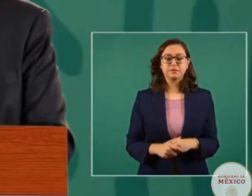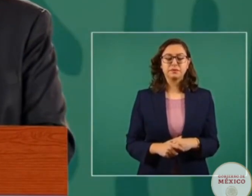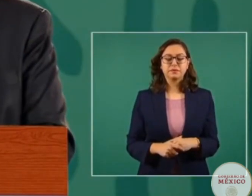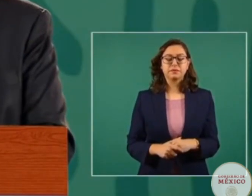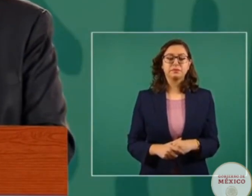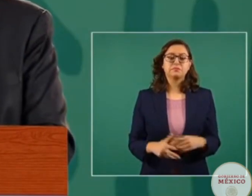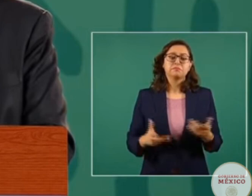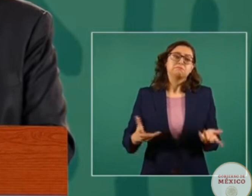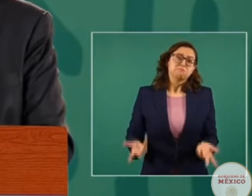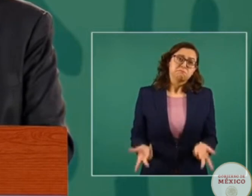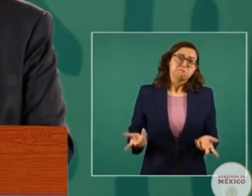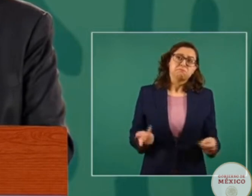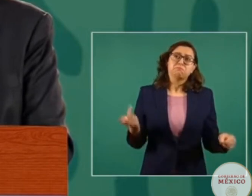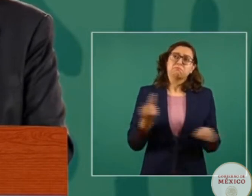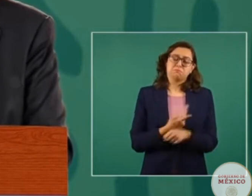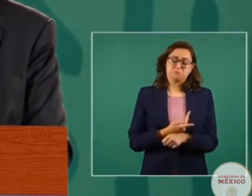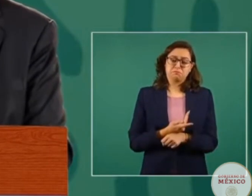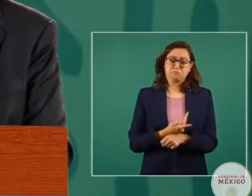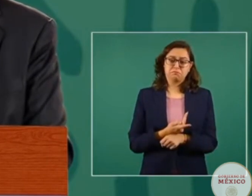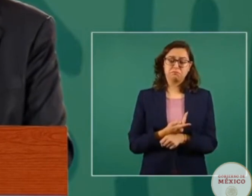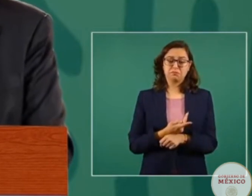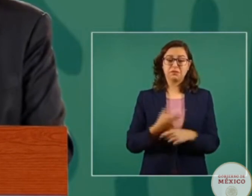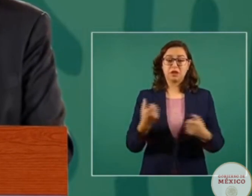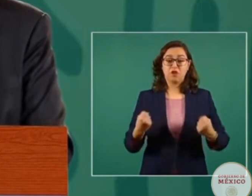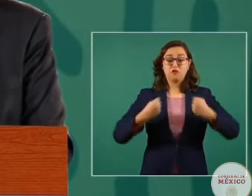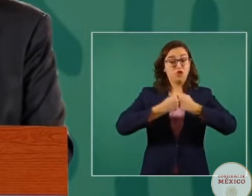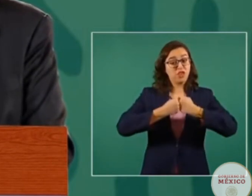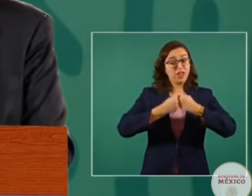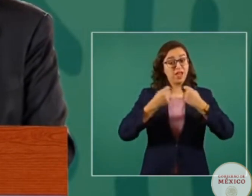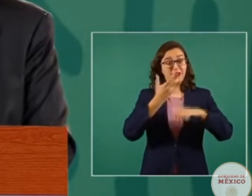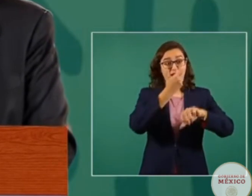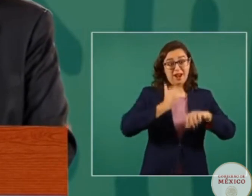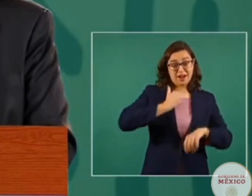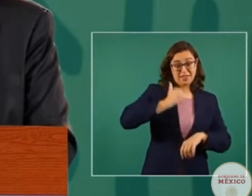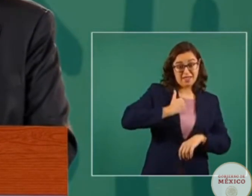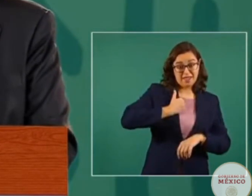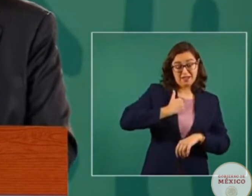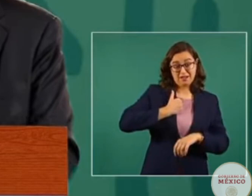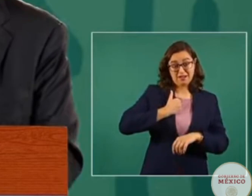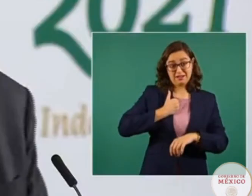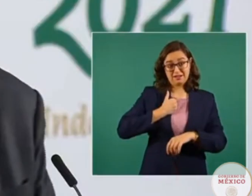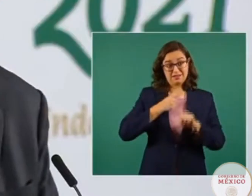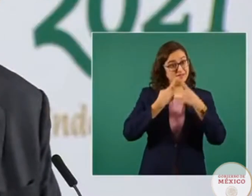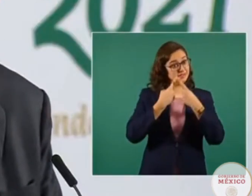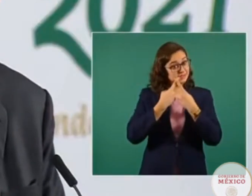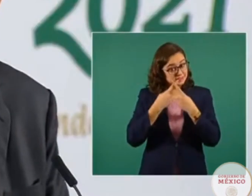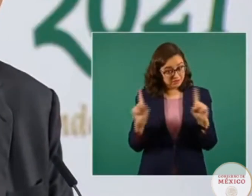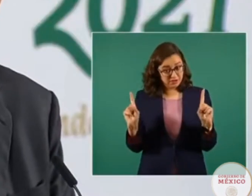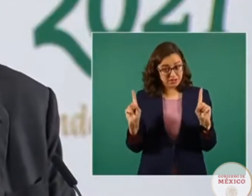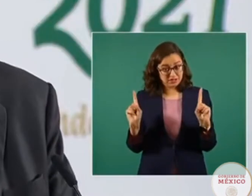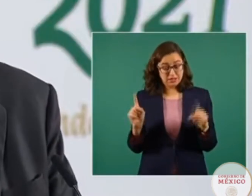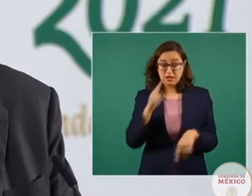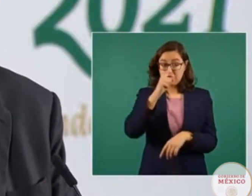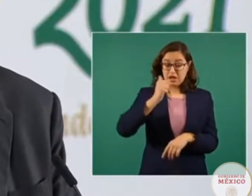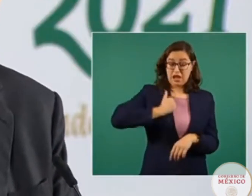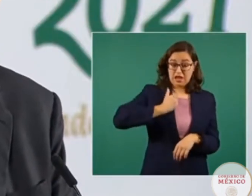tema, primero hay que ver que las fronteras son muy distintas. Tampoco tienen una apertura completa,